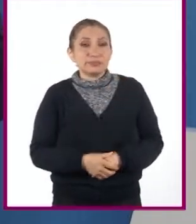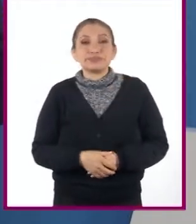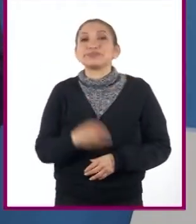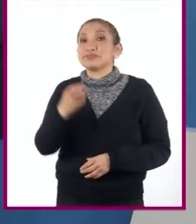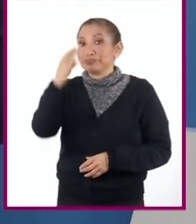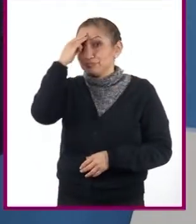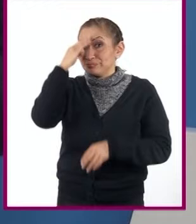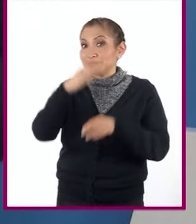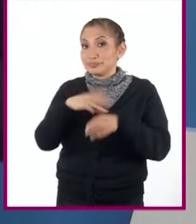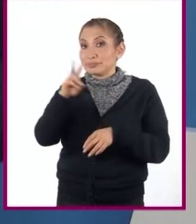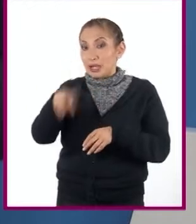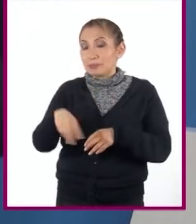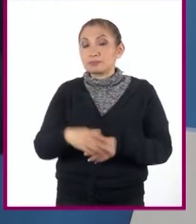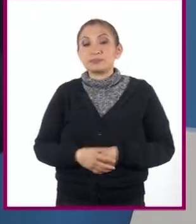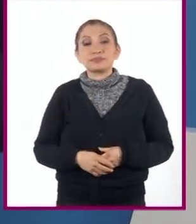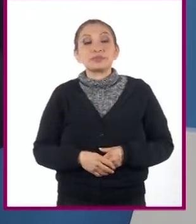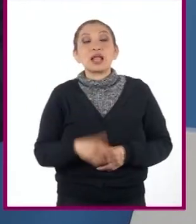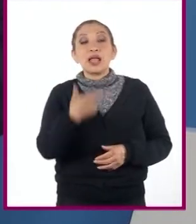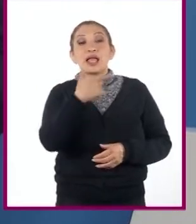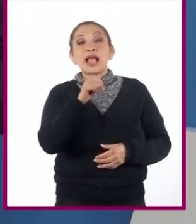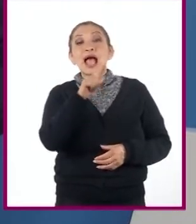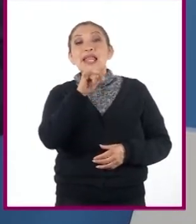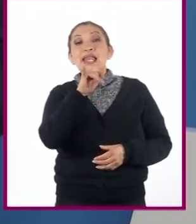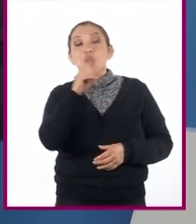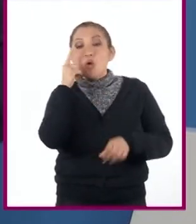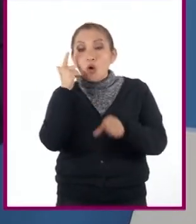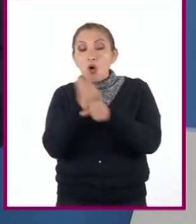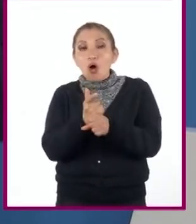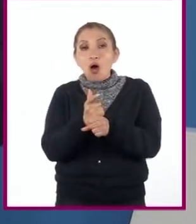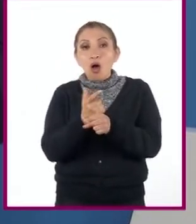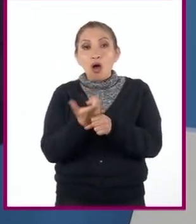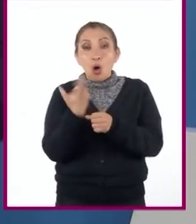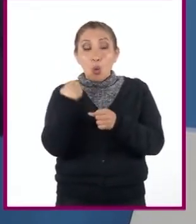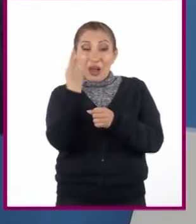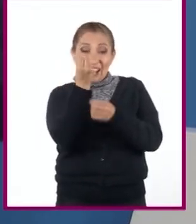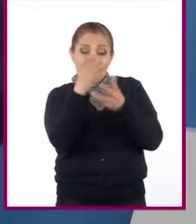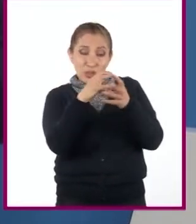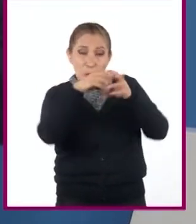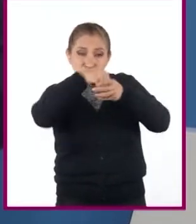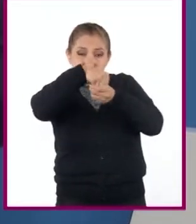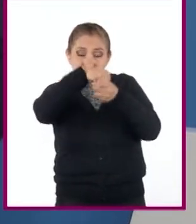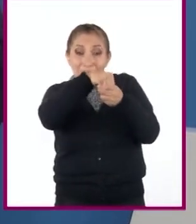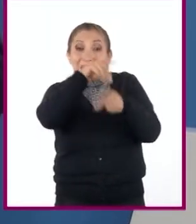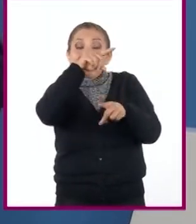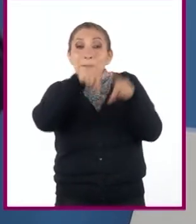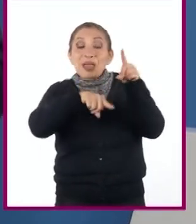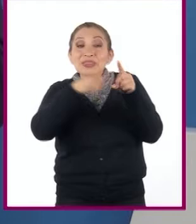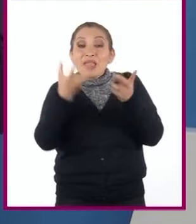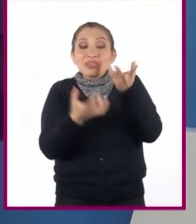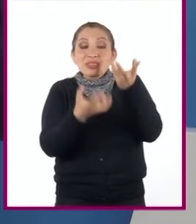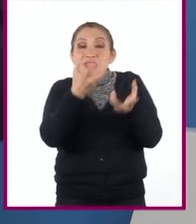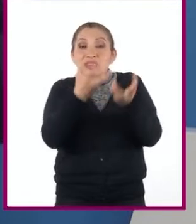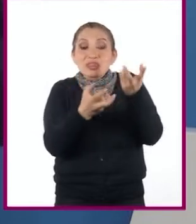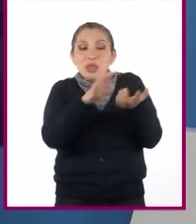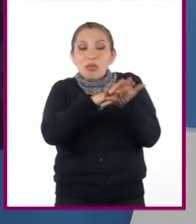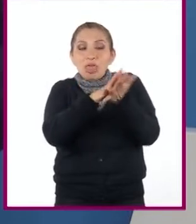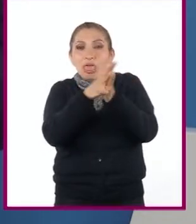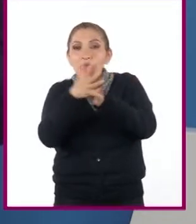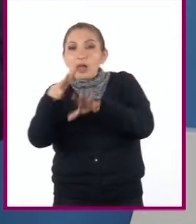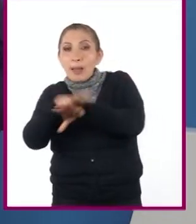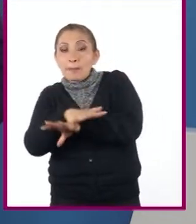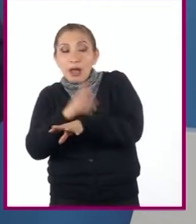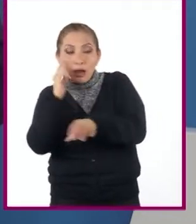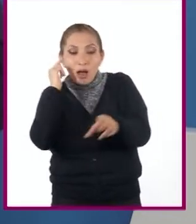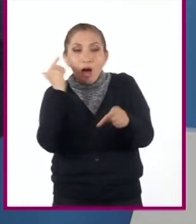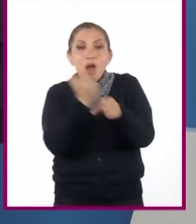buena memoria. Así fue. Galileo descubrió que la densidad de un líquido cambia según la temperatura. Rápidamente se